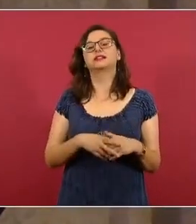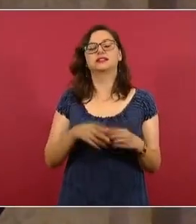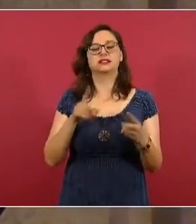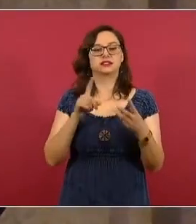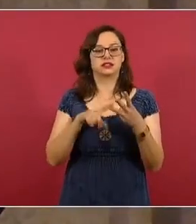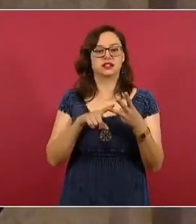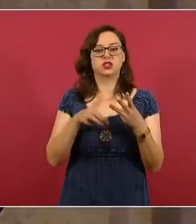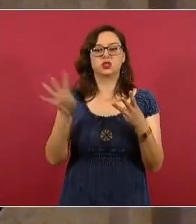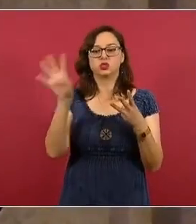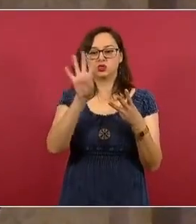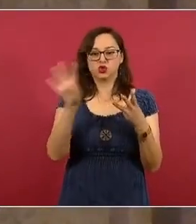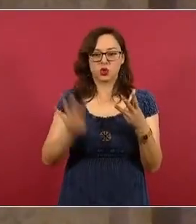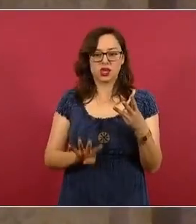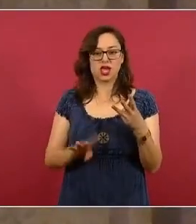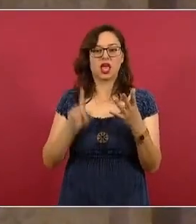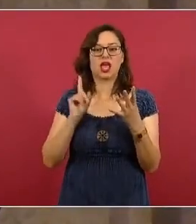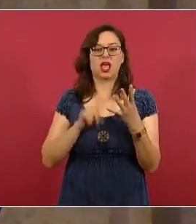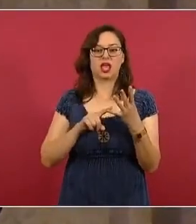Soriana,